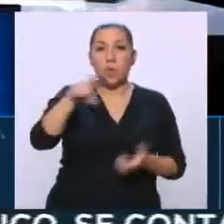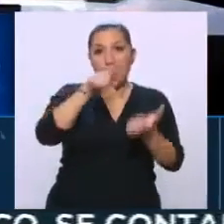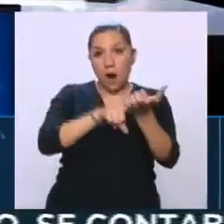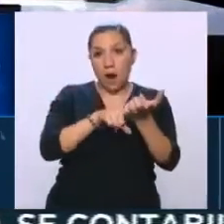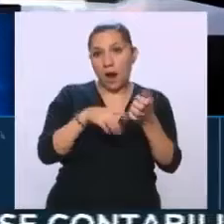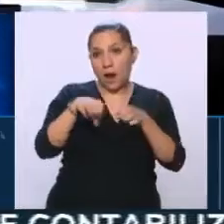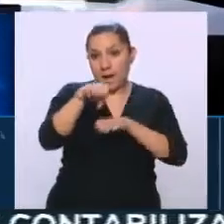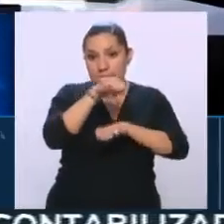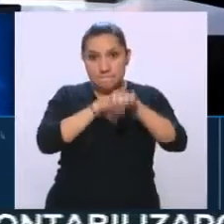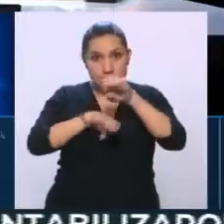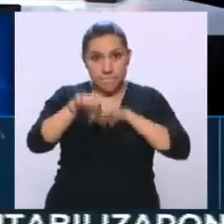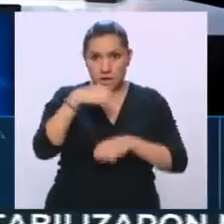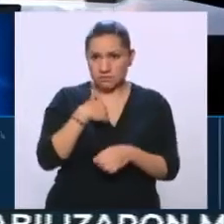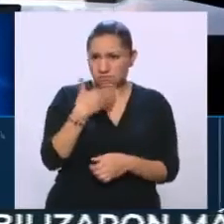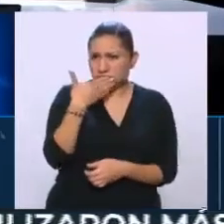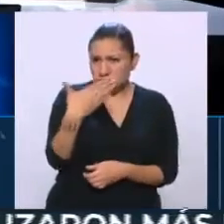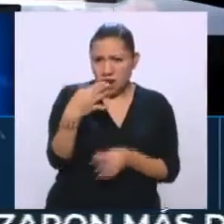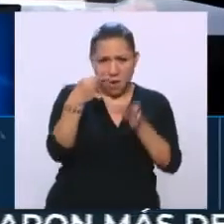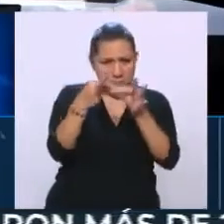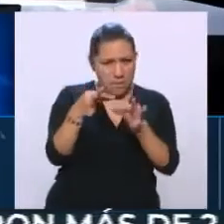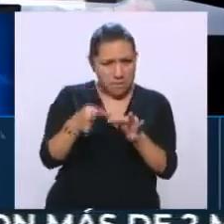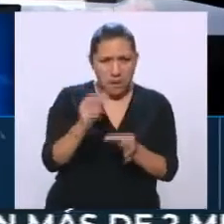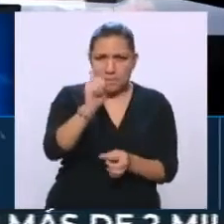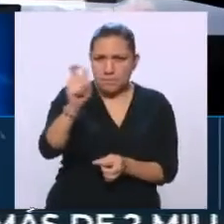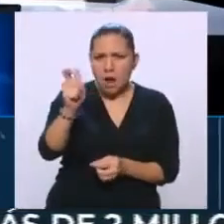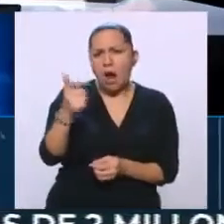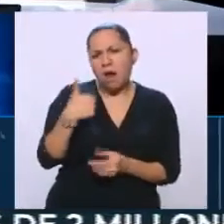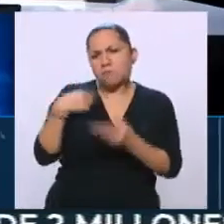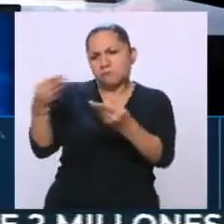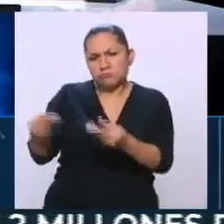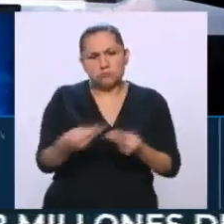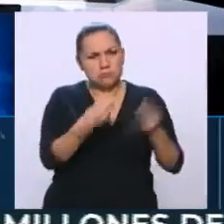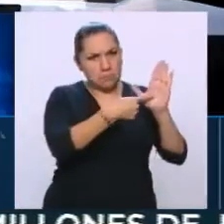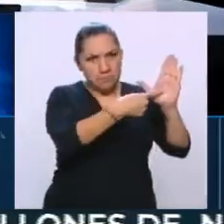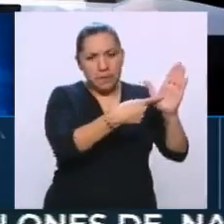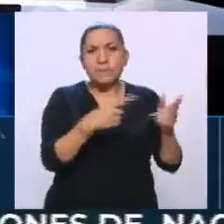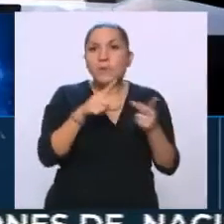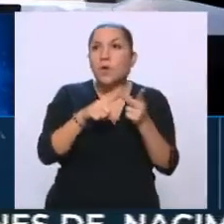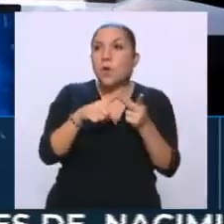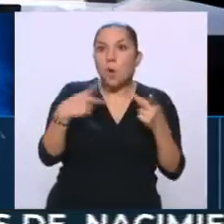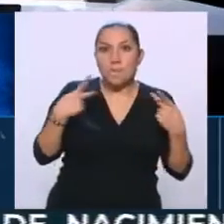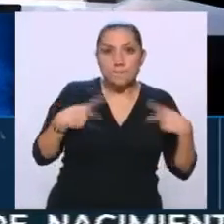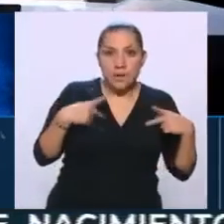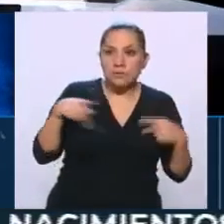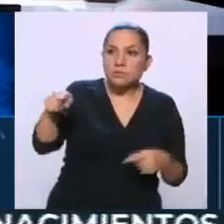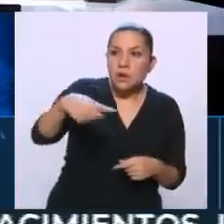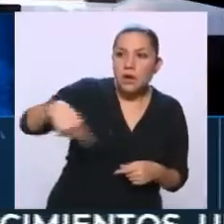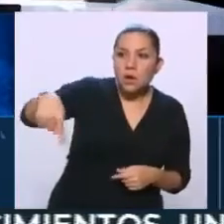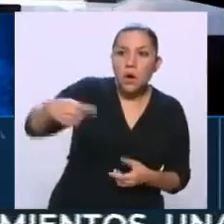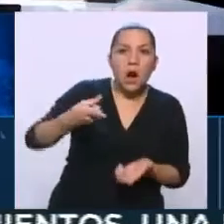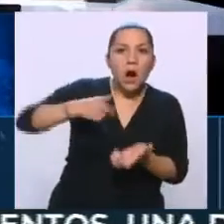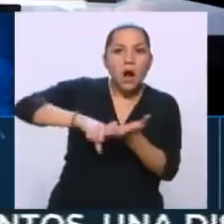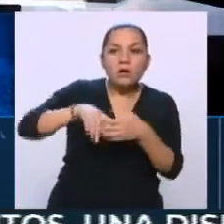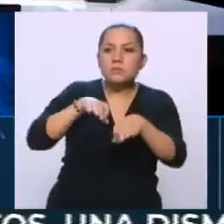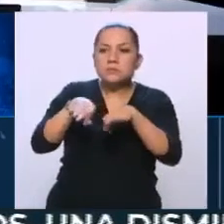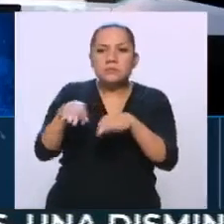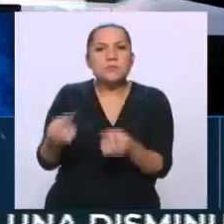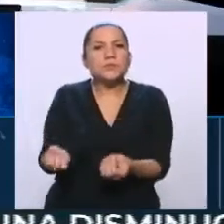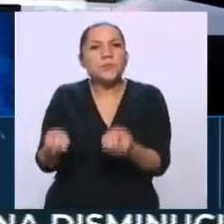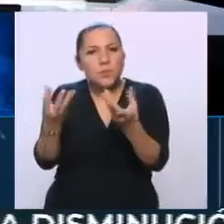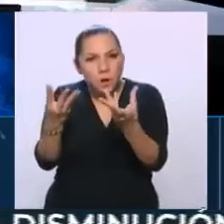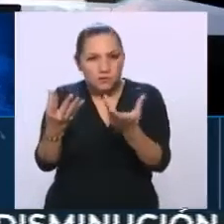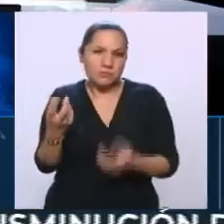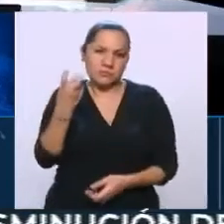imprimes rápidamente el tema de las operaciones. Revisar que tenga empleados la empresa, por ejemplo, y es otro dato que se puede dar a través del